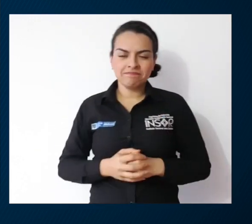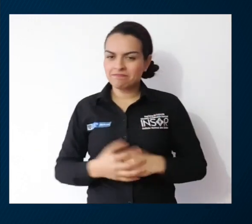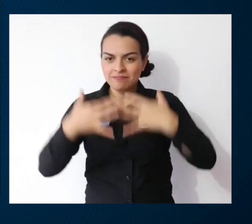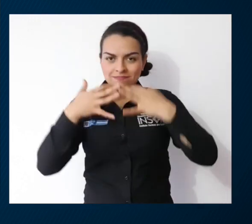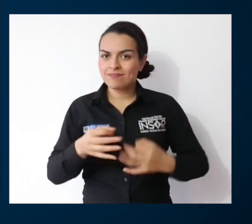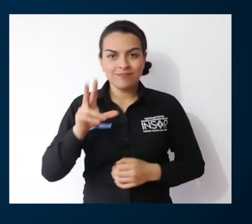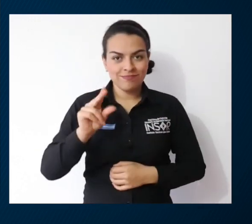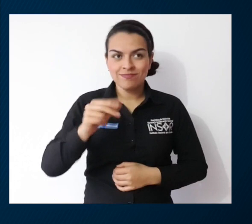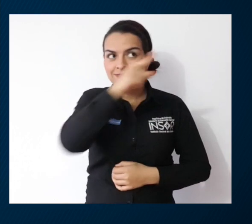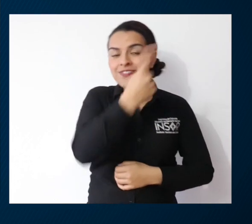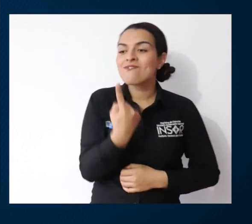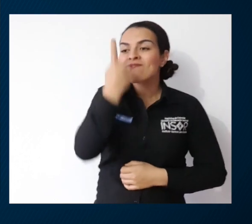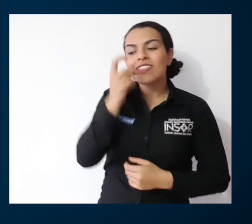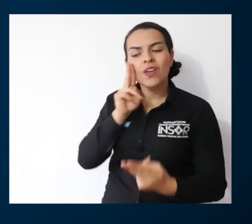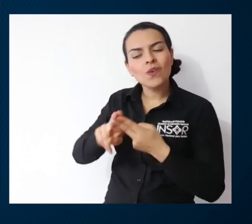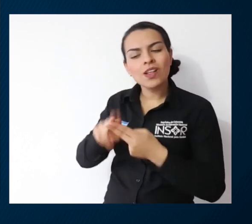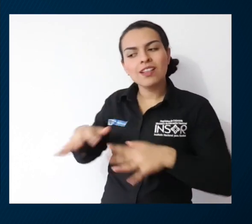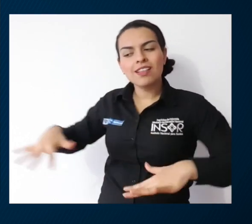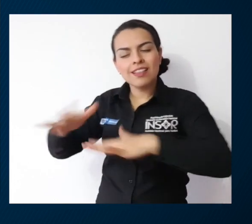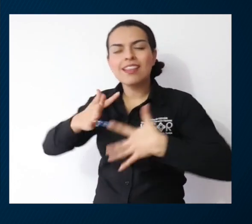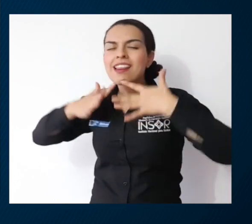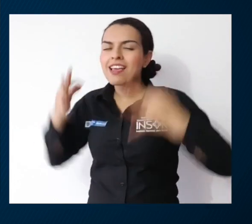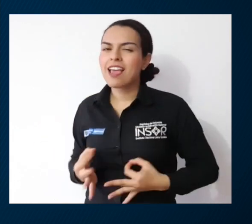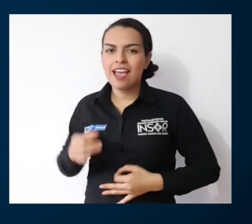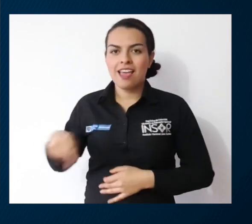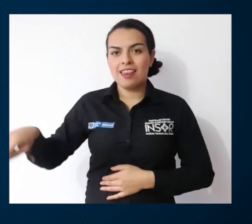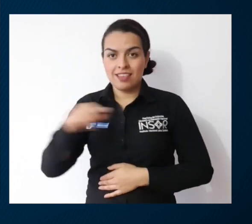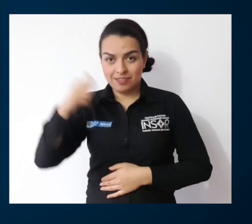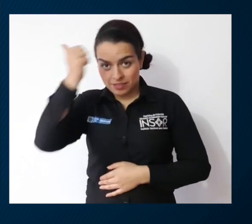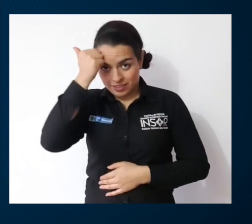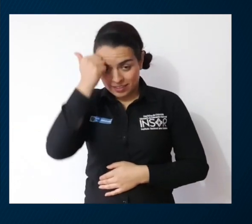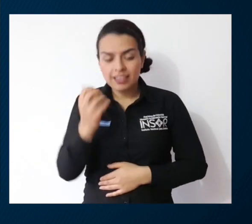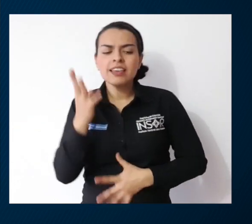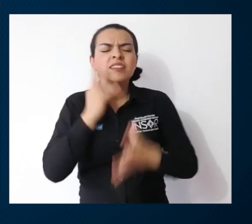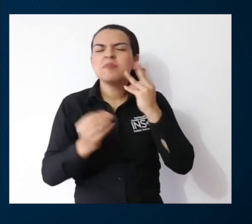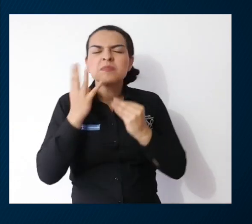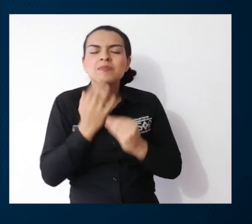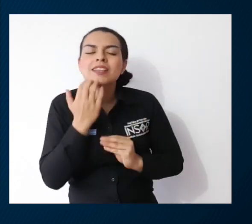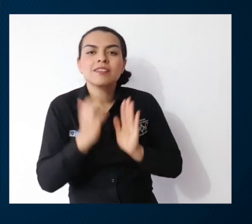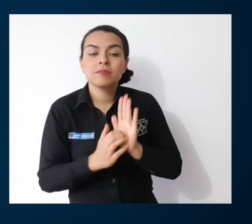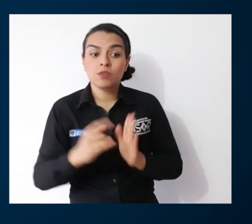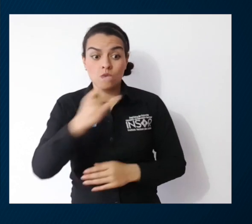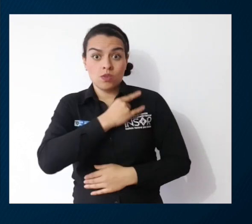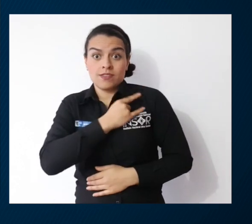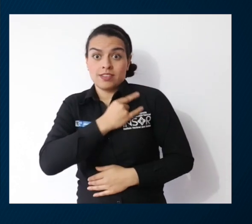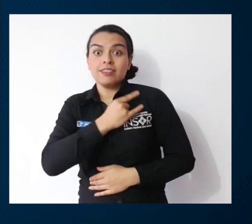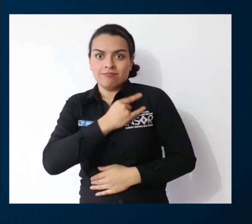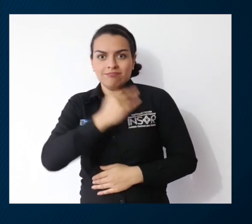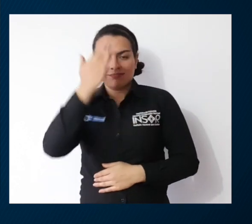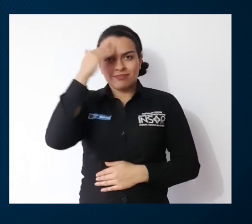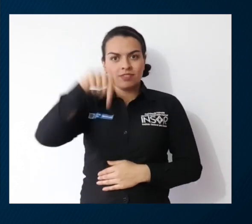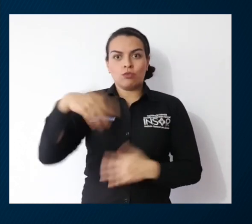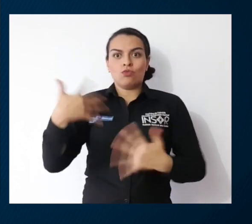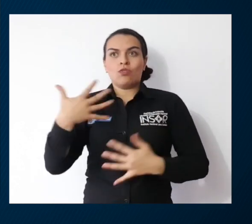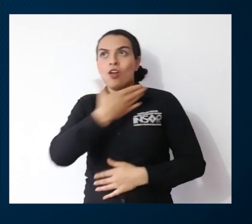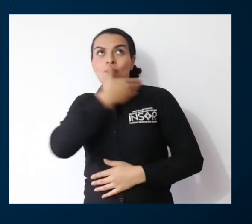una institución educativa, que es la experiencia docente en el nivel universitario, enfrento como una de las mejores universidades de este